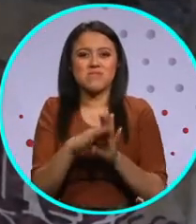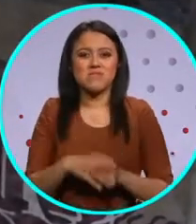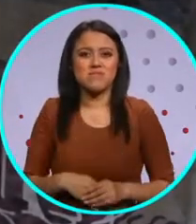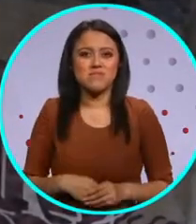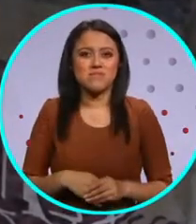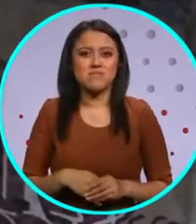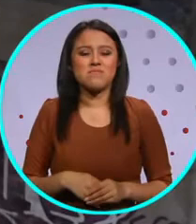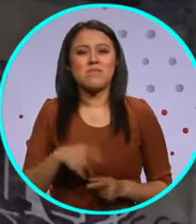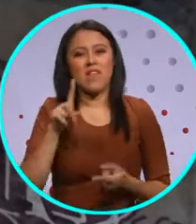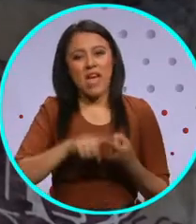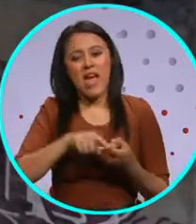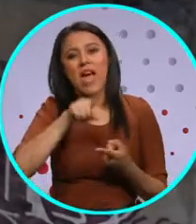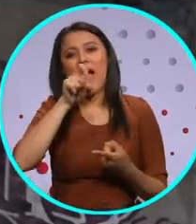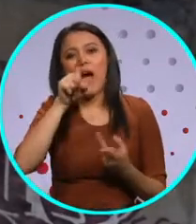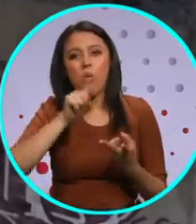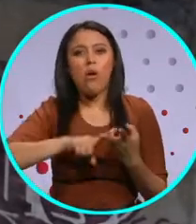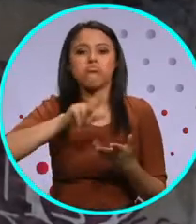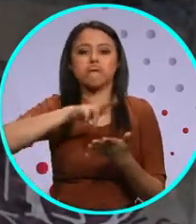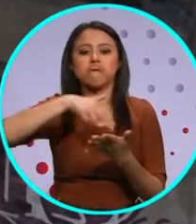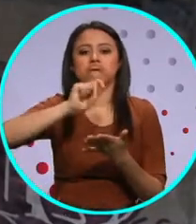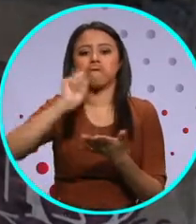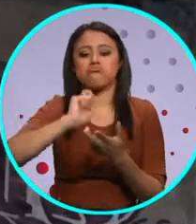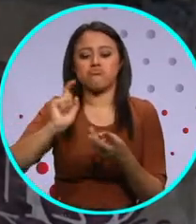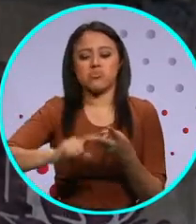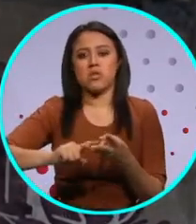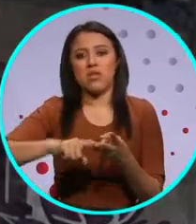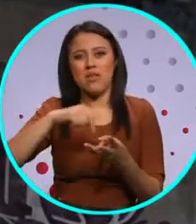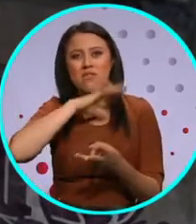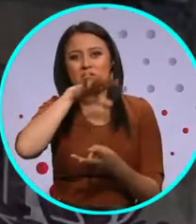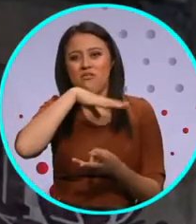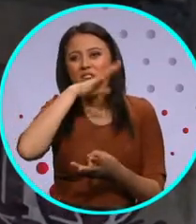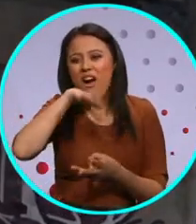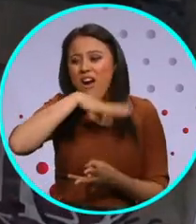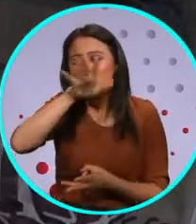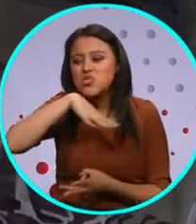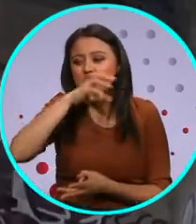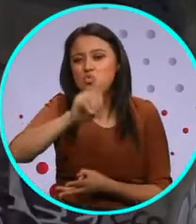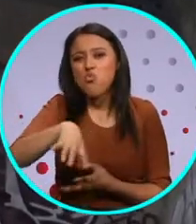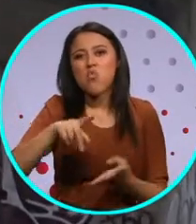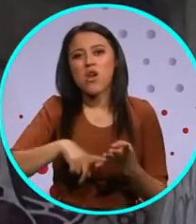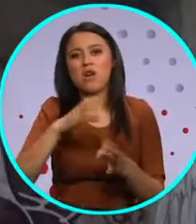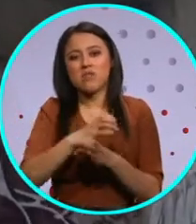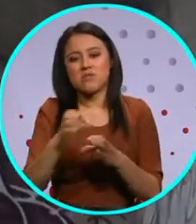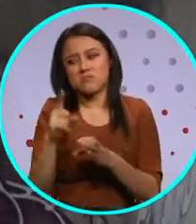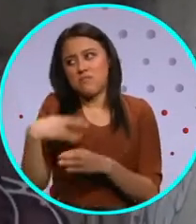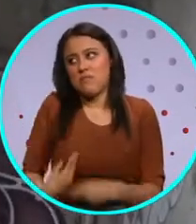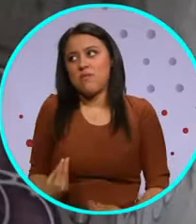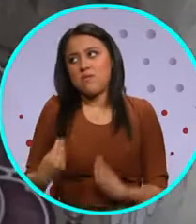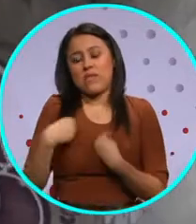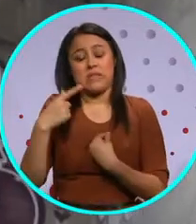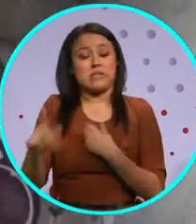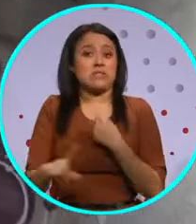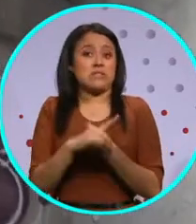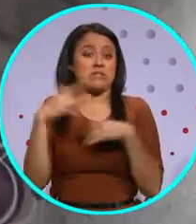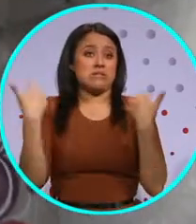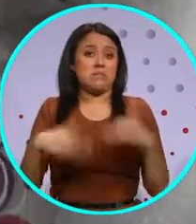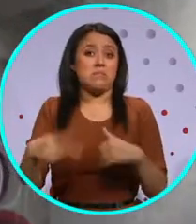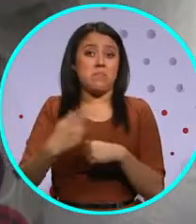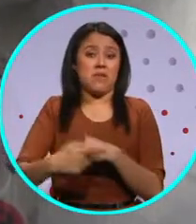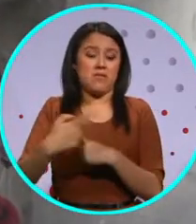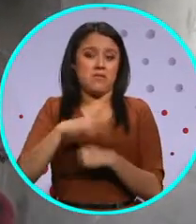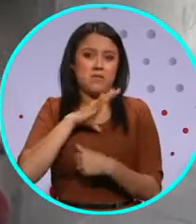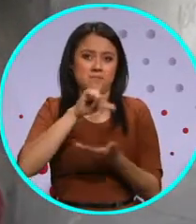agua drenaje tapado graffiti basura personas desgraciadamente situación de calle vuelven bien peligrosa es debajo pues